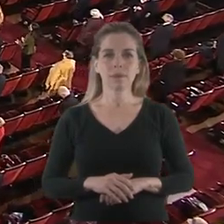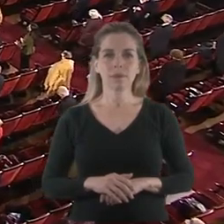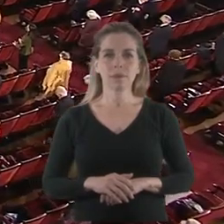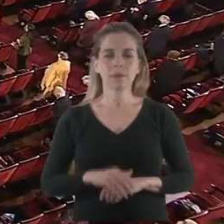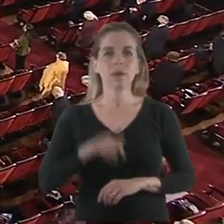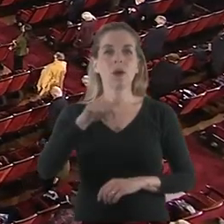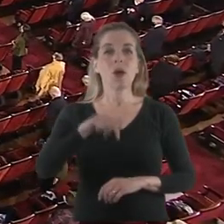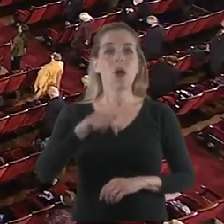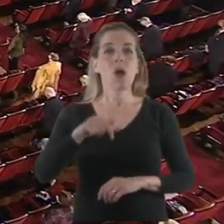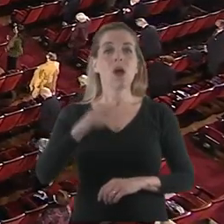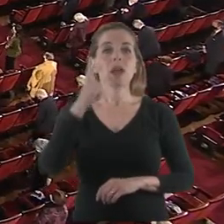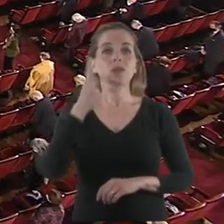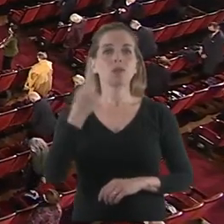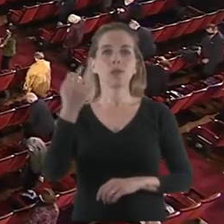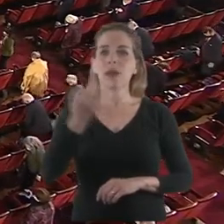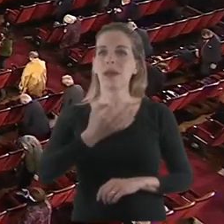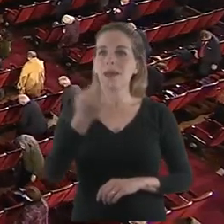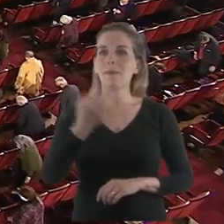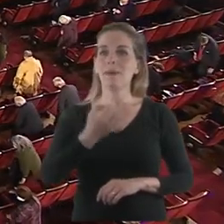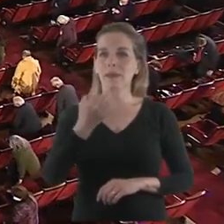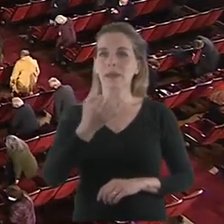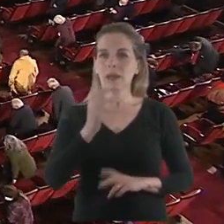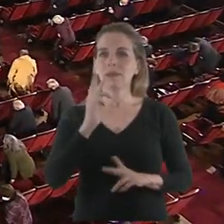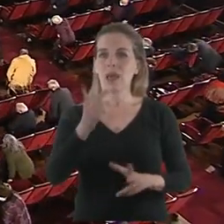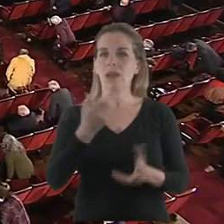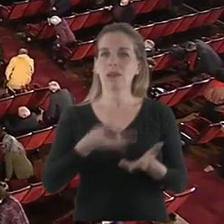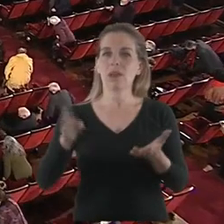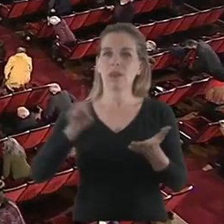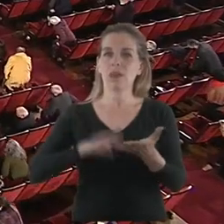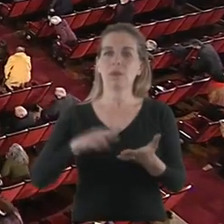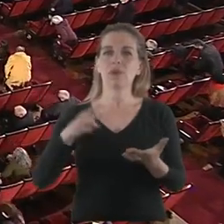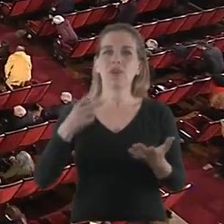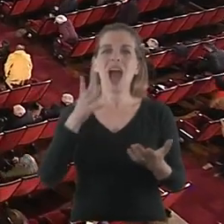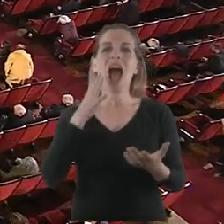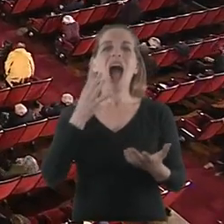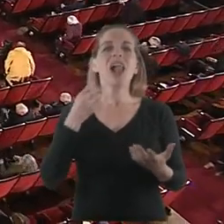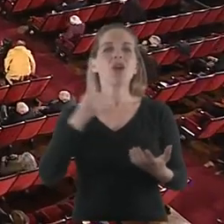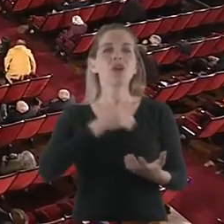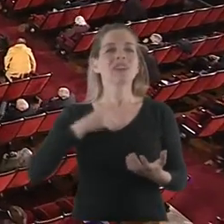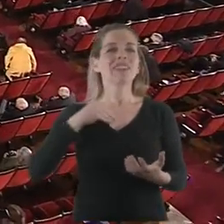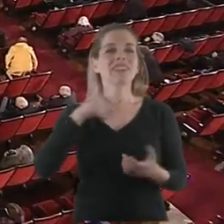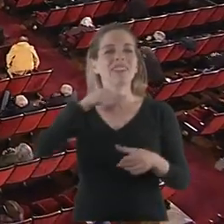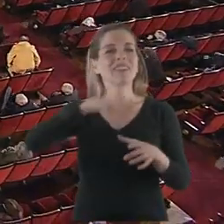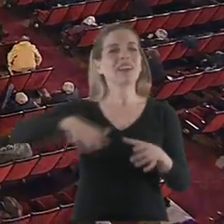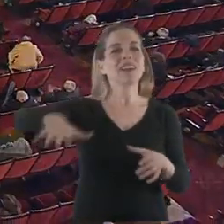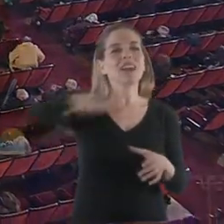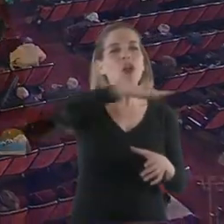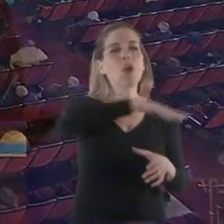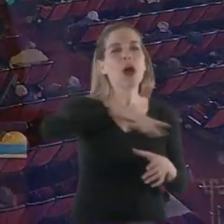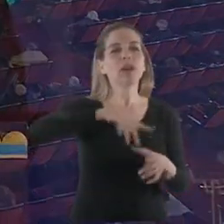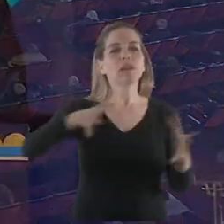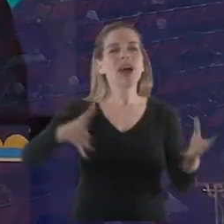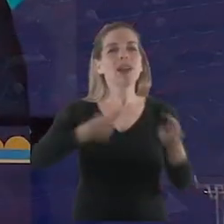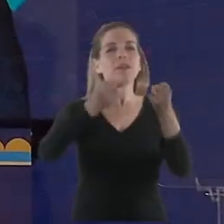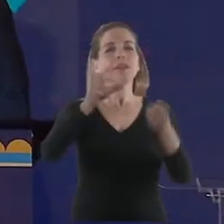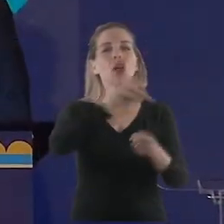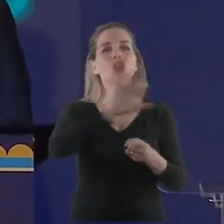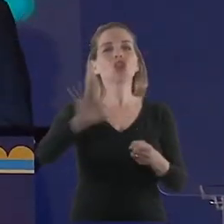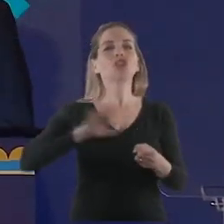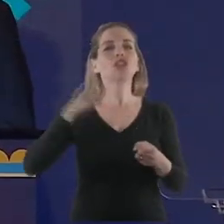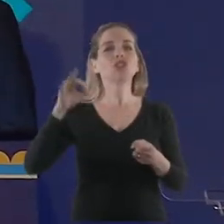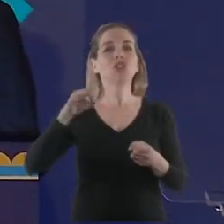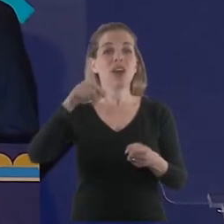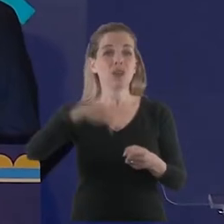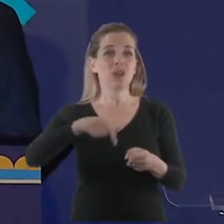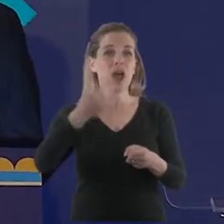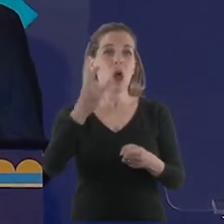Es un día muy especial, no vamos a dejar de repetirlo, hay algo que se siente en el ambiente, son 200 años de la Universidad de Buenos Aires. La UBA es la